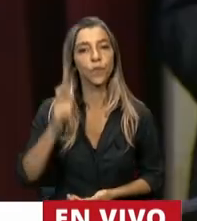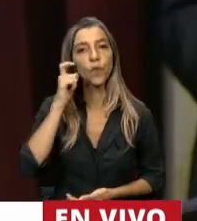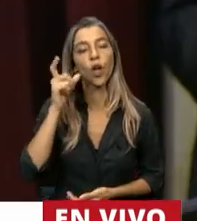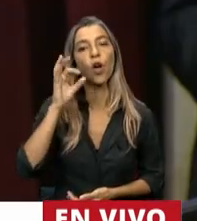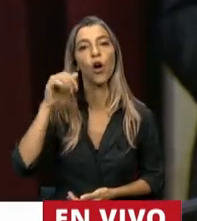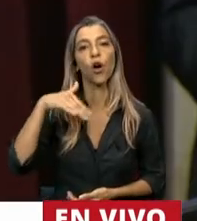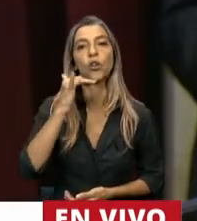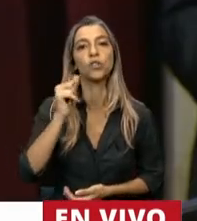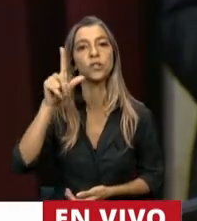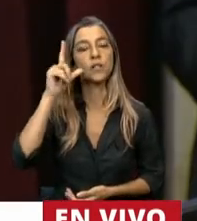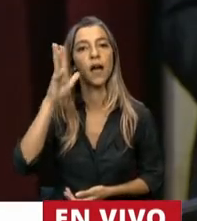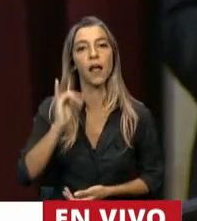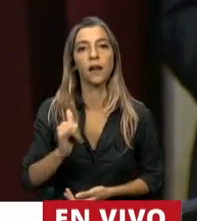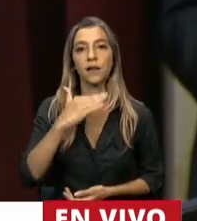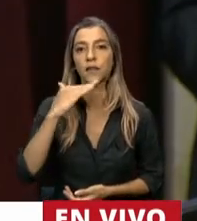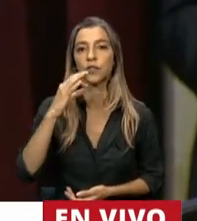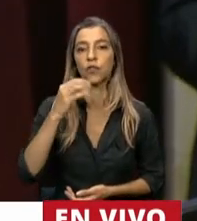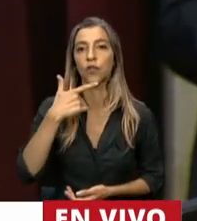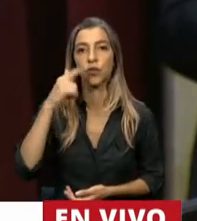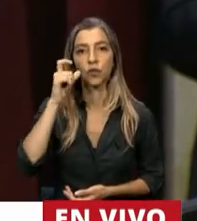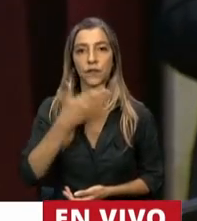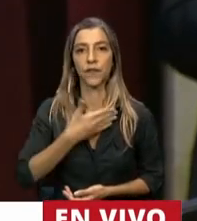González Josefina.